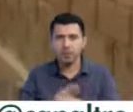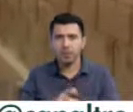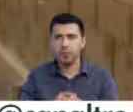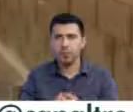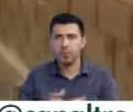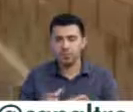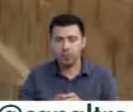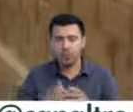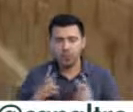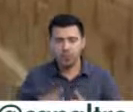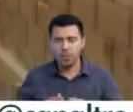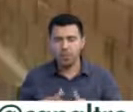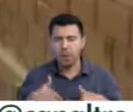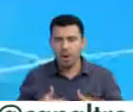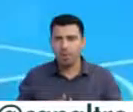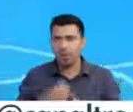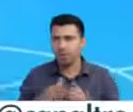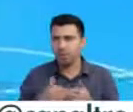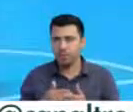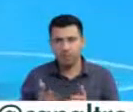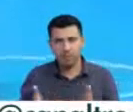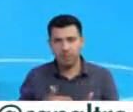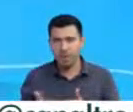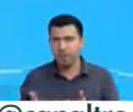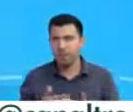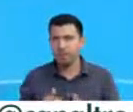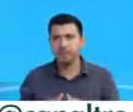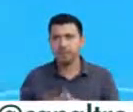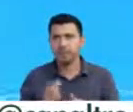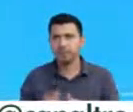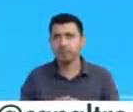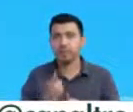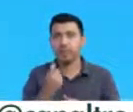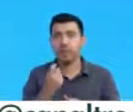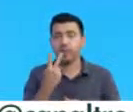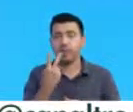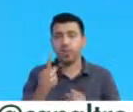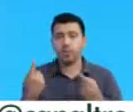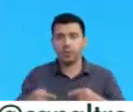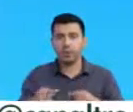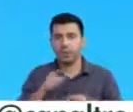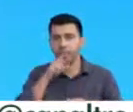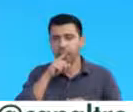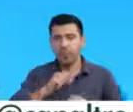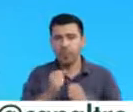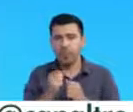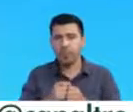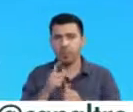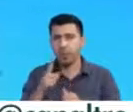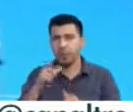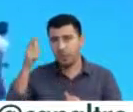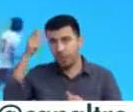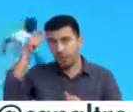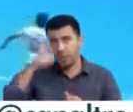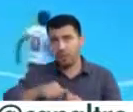hoy y bueno, es importante para el equipo. Ahora se jugarán dos partidos en Bogotá. Real Bucaramanga deberá ganar por lo menos